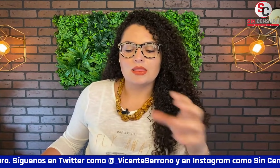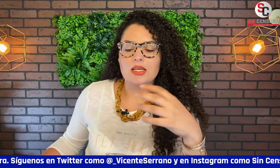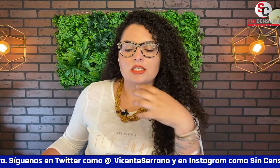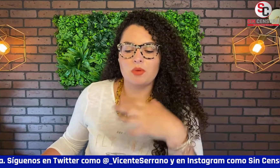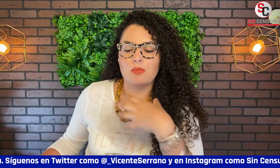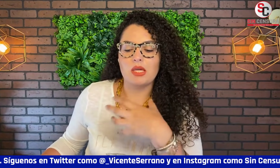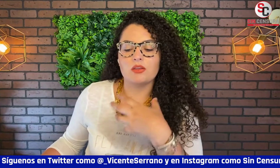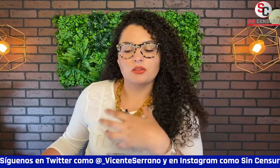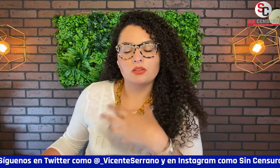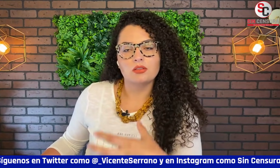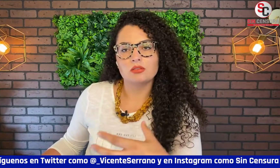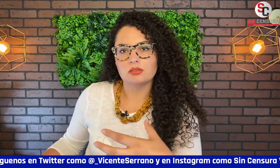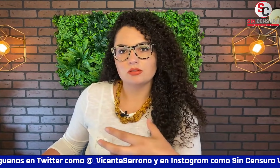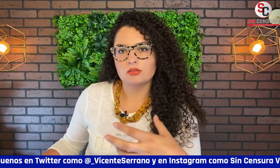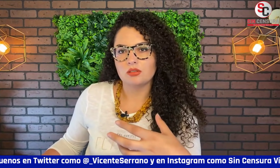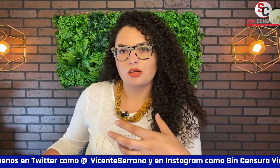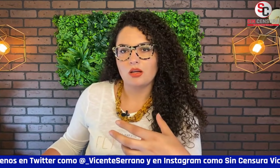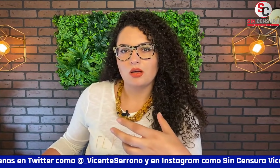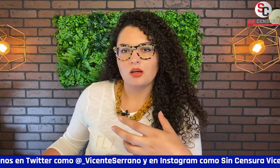se han desvivido